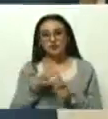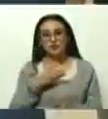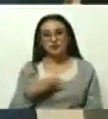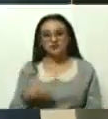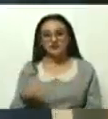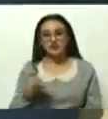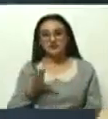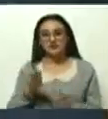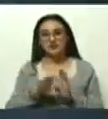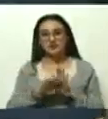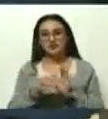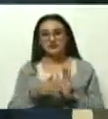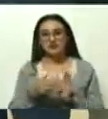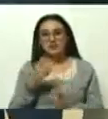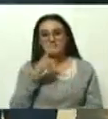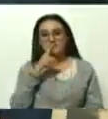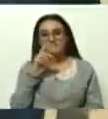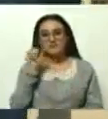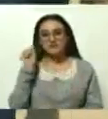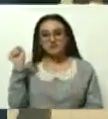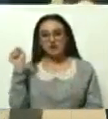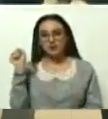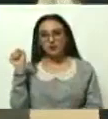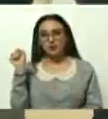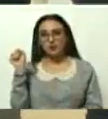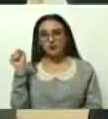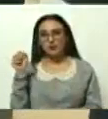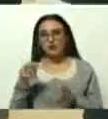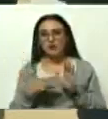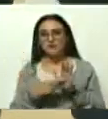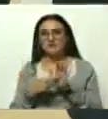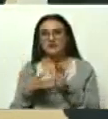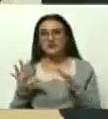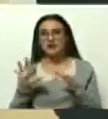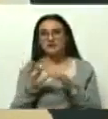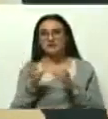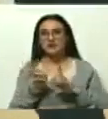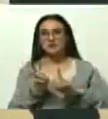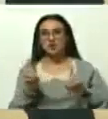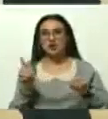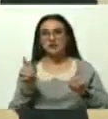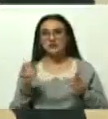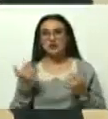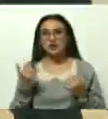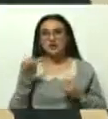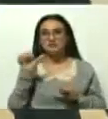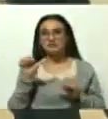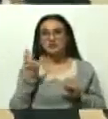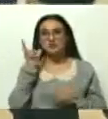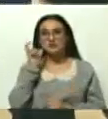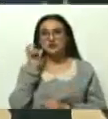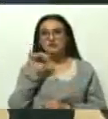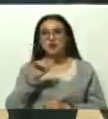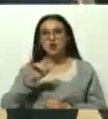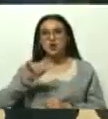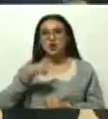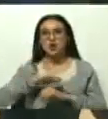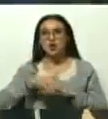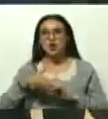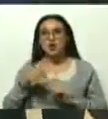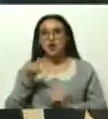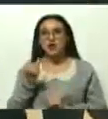presidente constitucional Nicolás Maduro con representantes de la Alianza Democrática. Ya escuchábamos al doctor Jorge